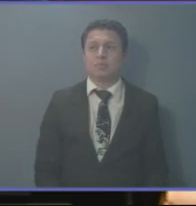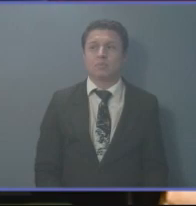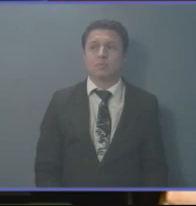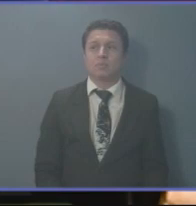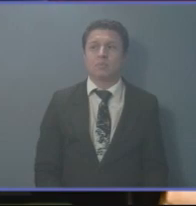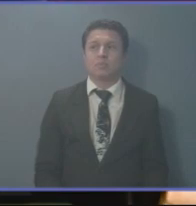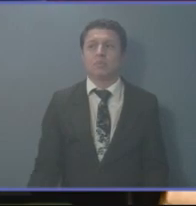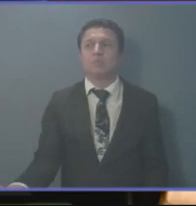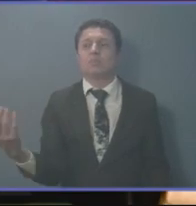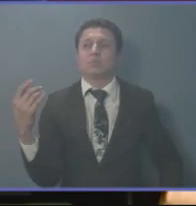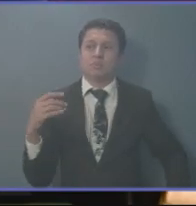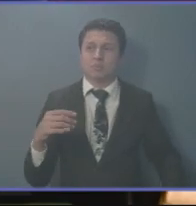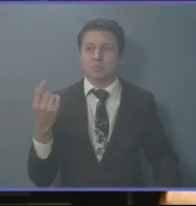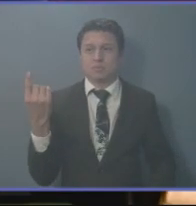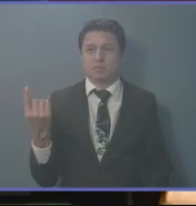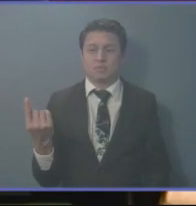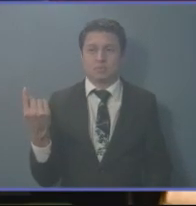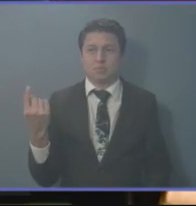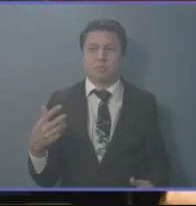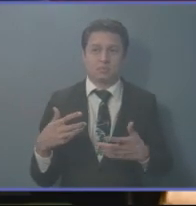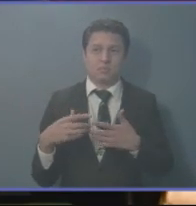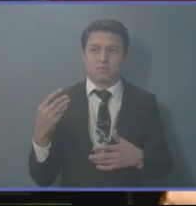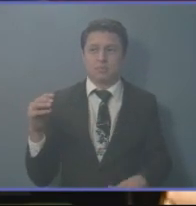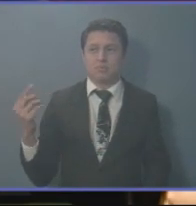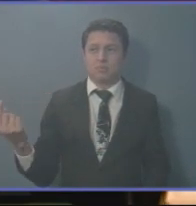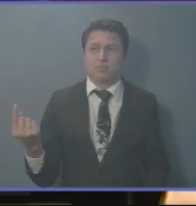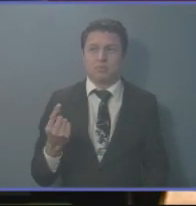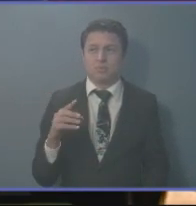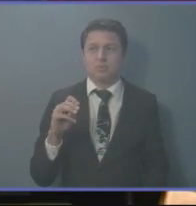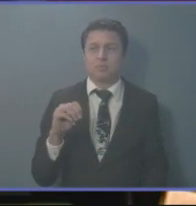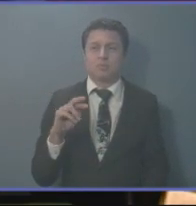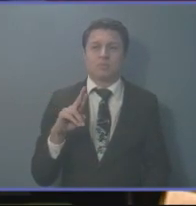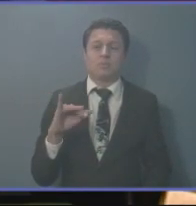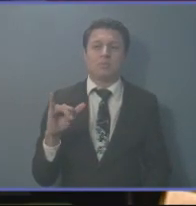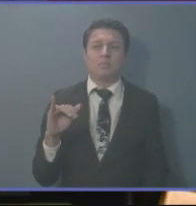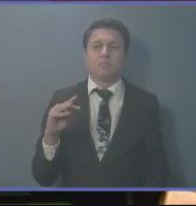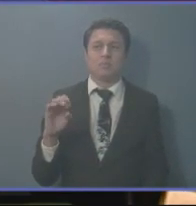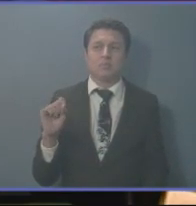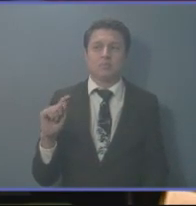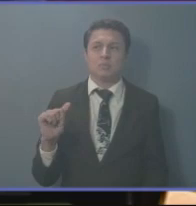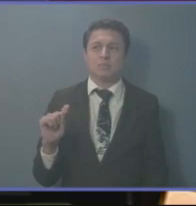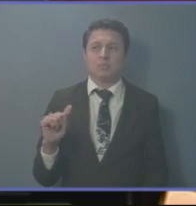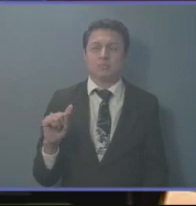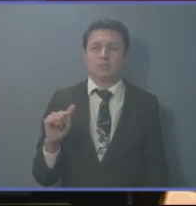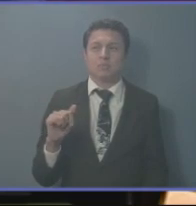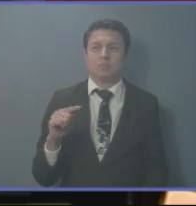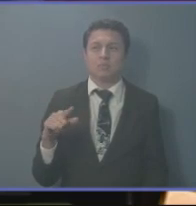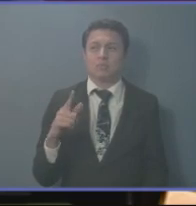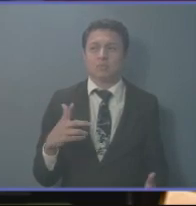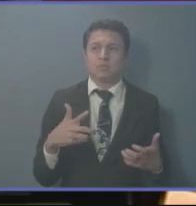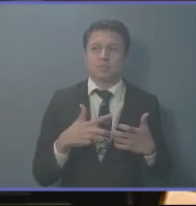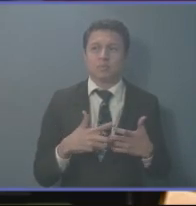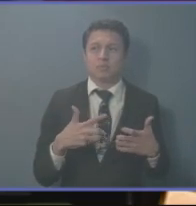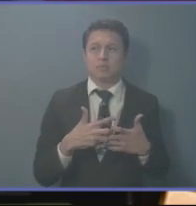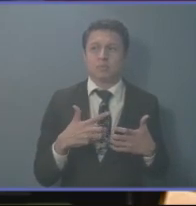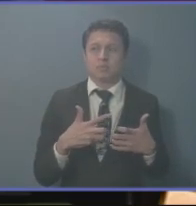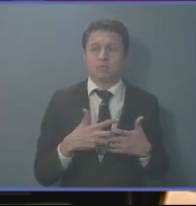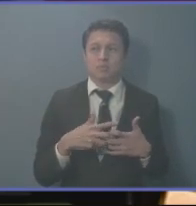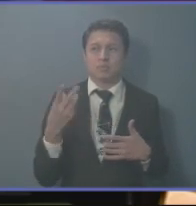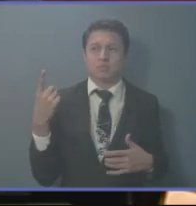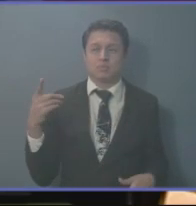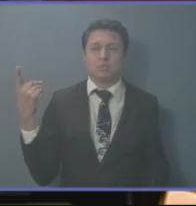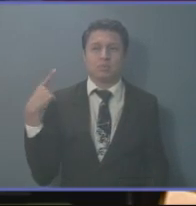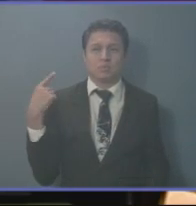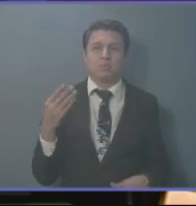empresario Murray Mesa, que dicho sea de paso, fue miembro del COENA de la dirección del